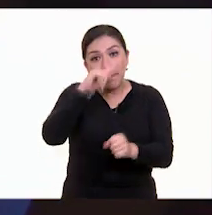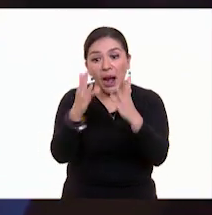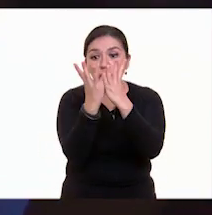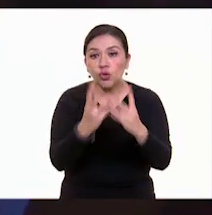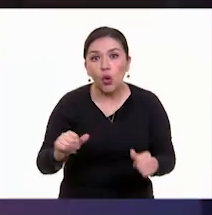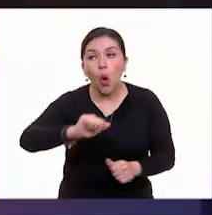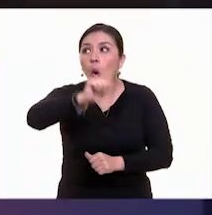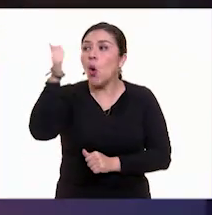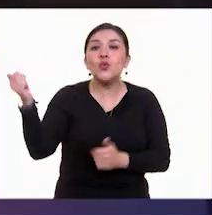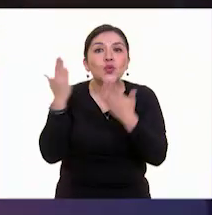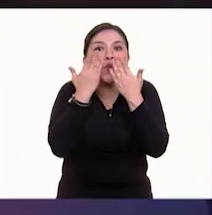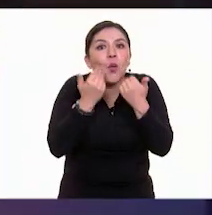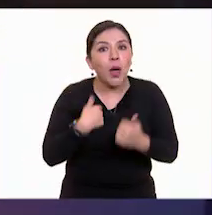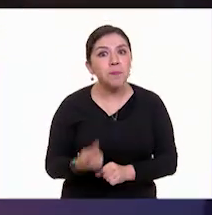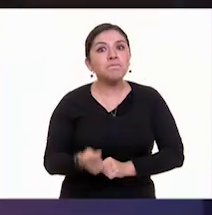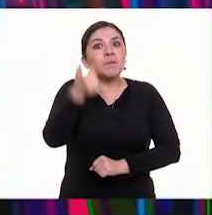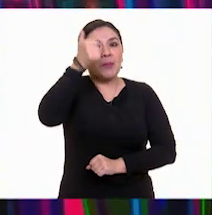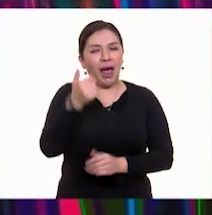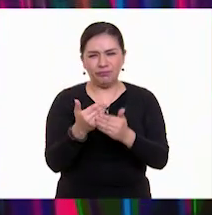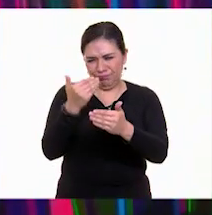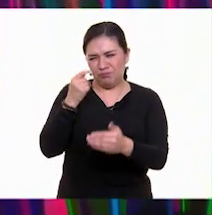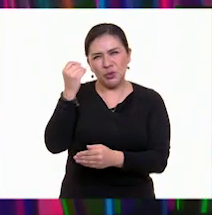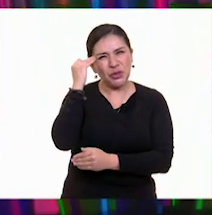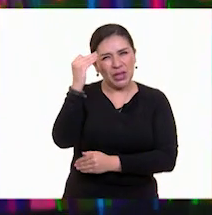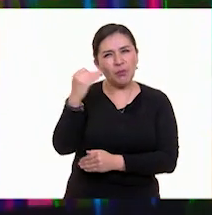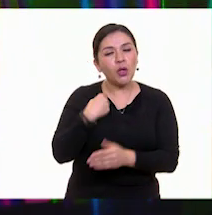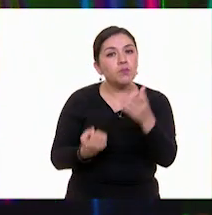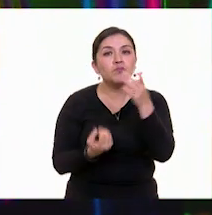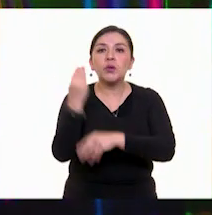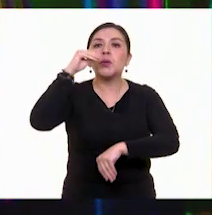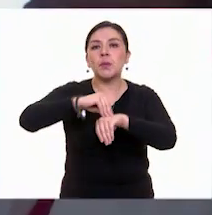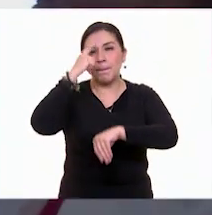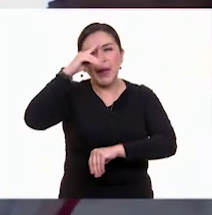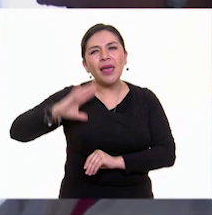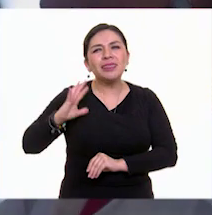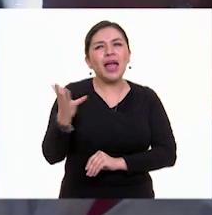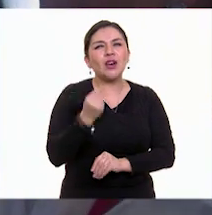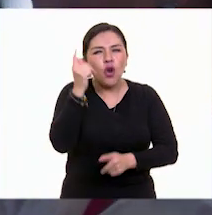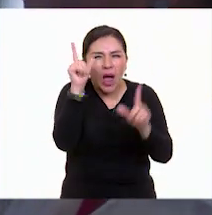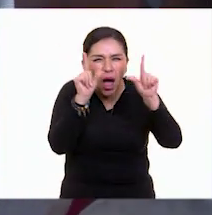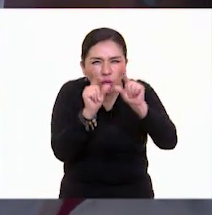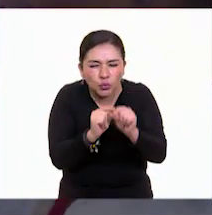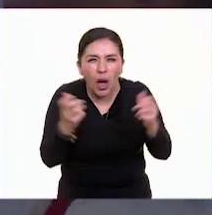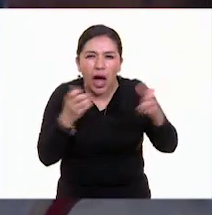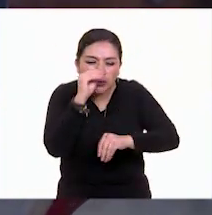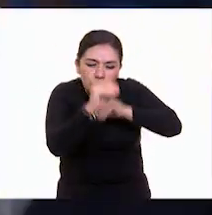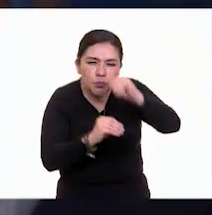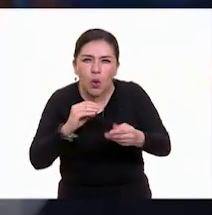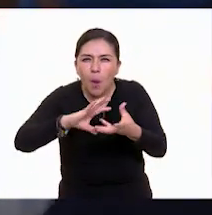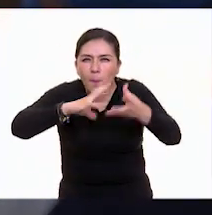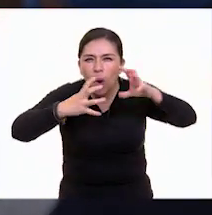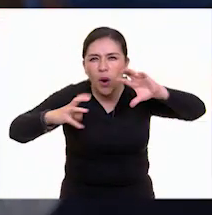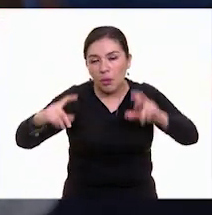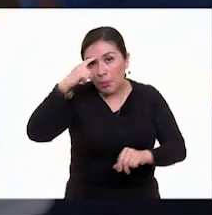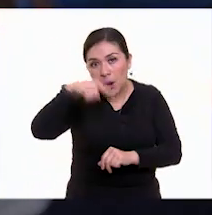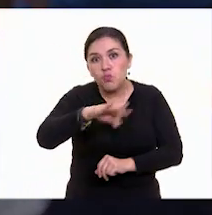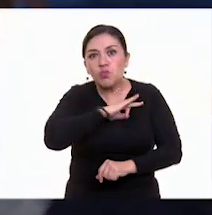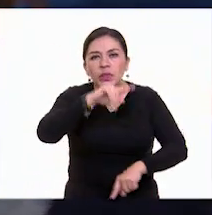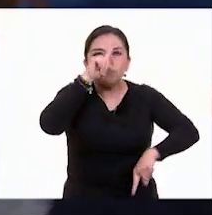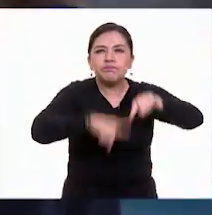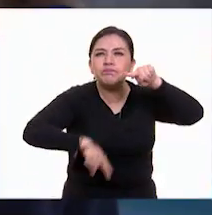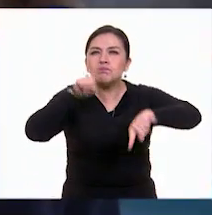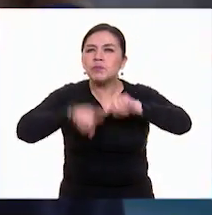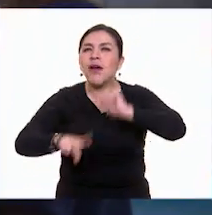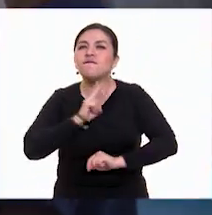que nadie más había encontrado. Hace unos años, innovamos en el mundo de la nanotecnología, creando una nueva molécula capaz de matar